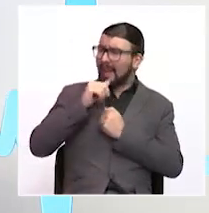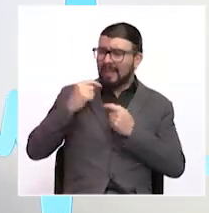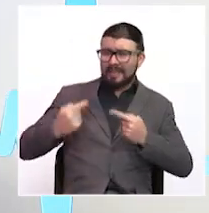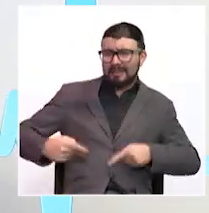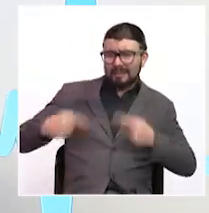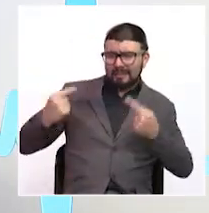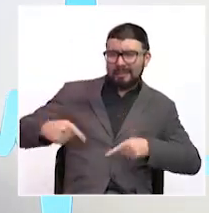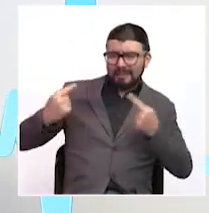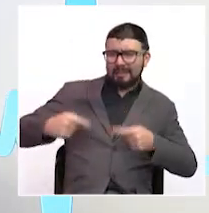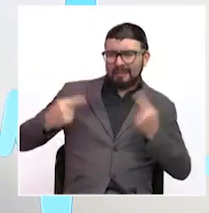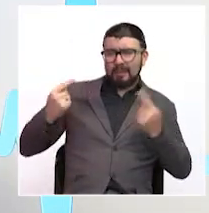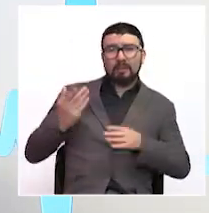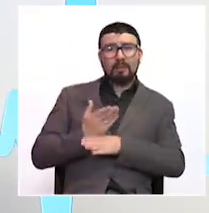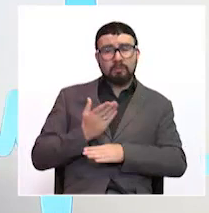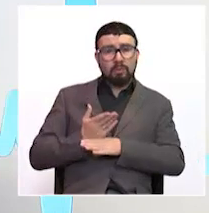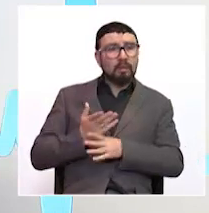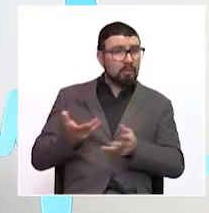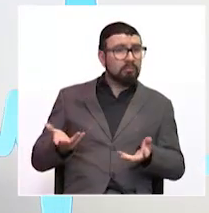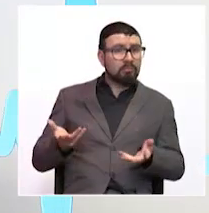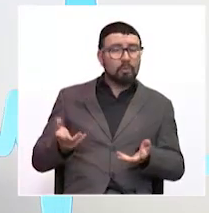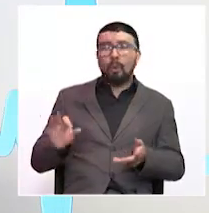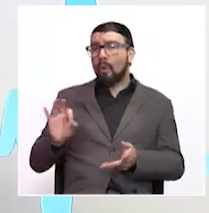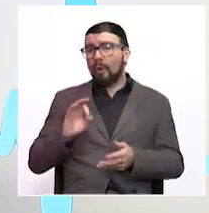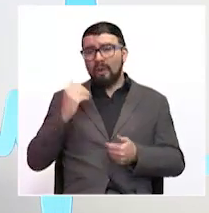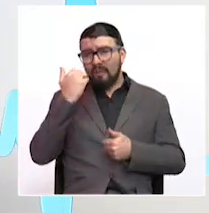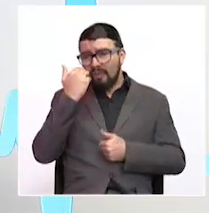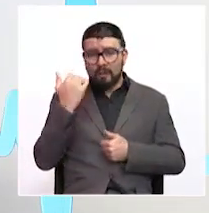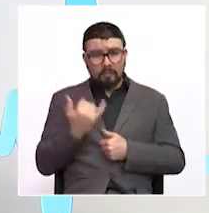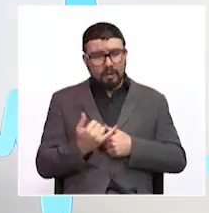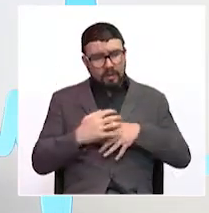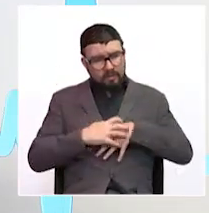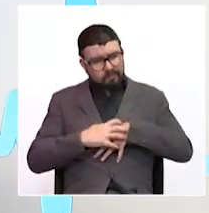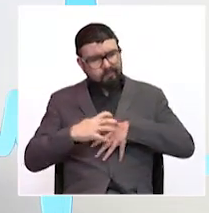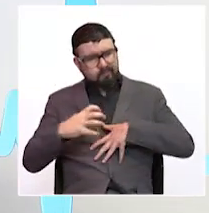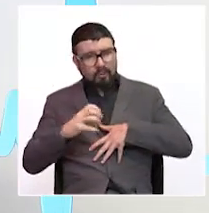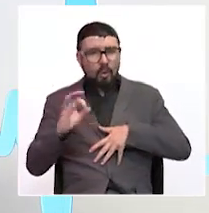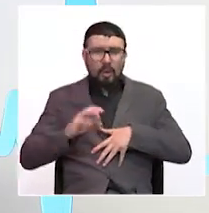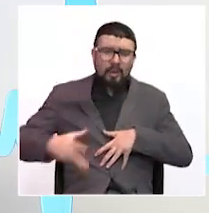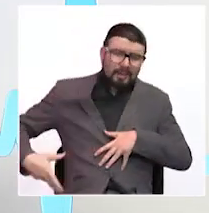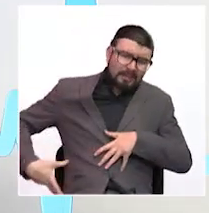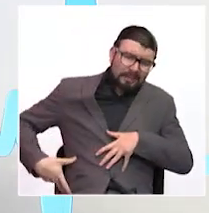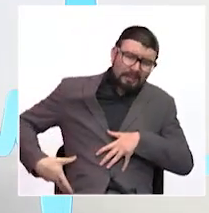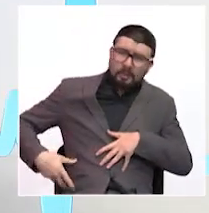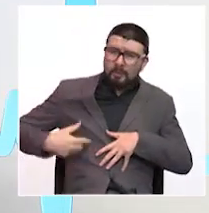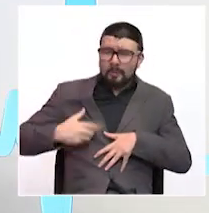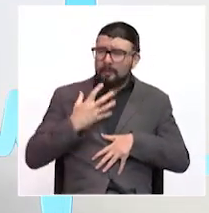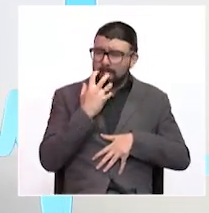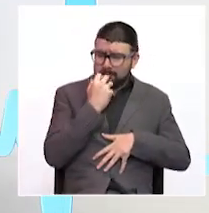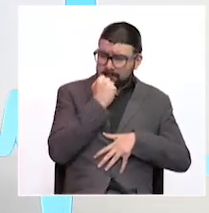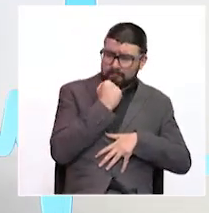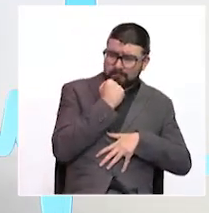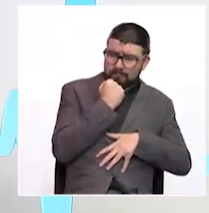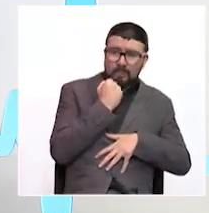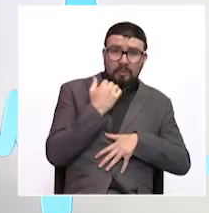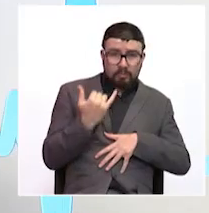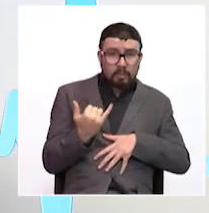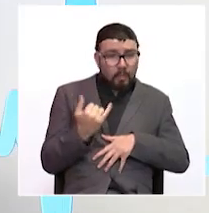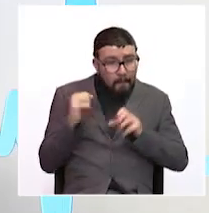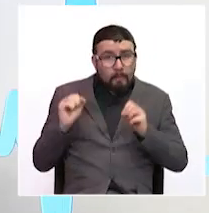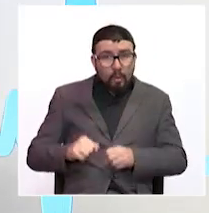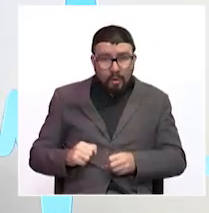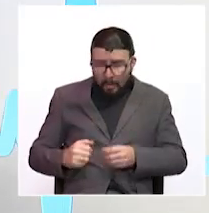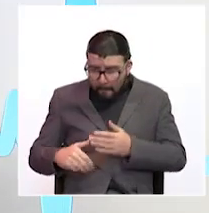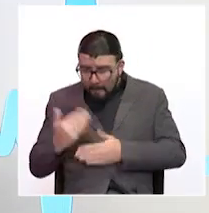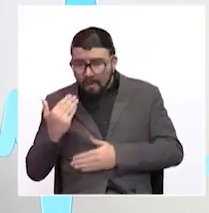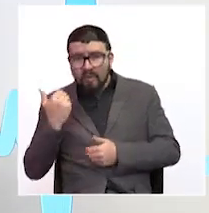esto puede dar o si hay enfermedades tumorales y lumbares por callar o hacer es